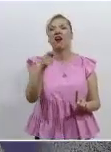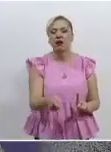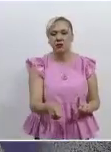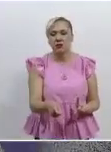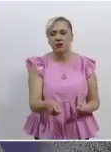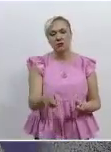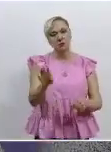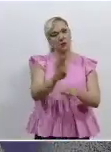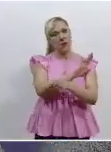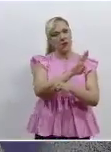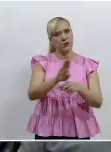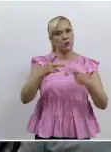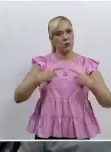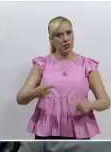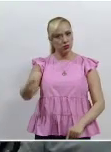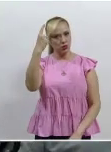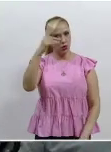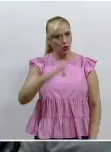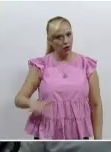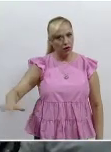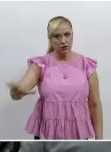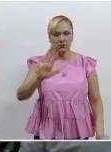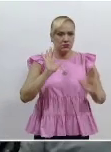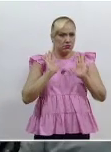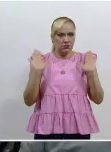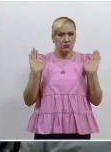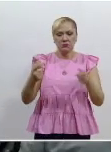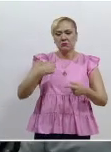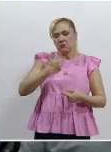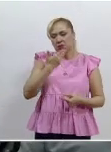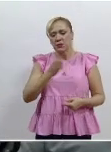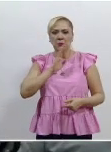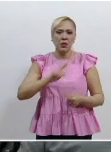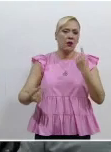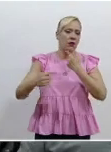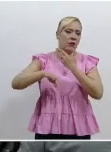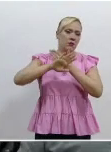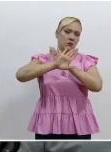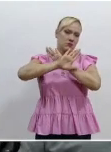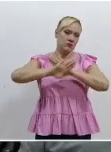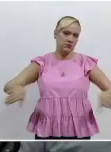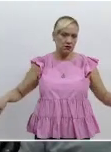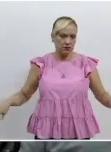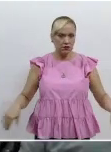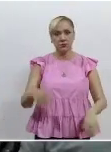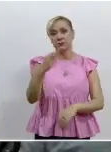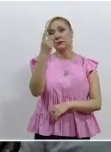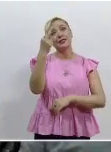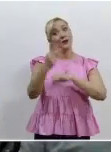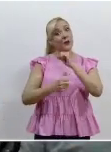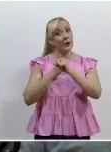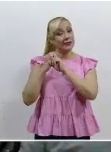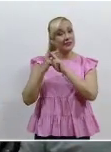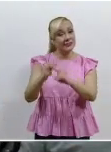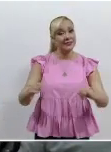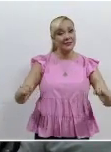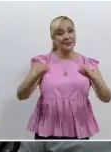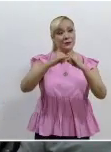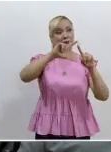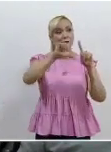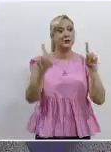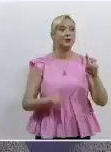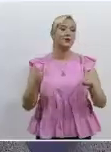un beneficio social. En mensaje dentro del inicio de las actividades para conmemorar los 25 años del Instituto